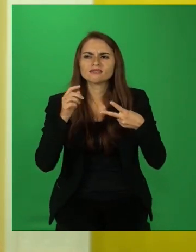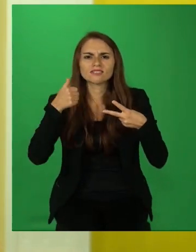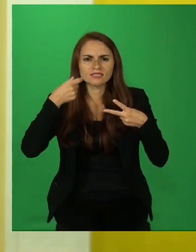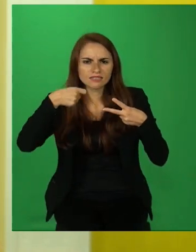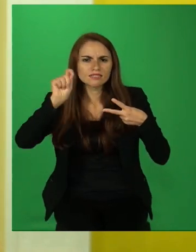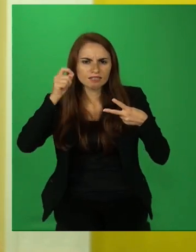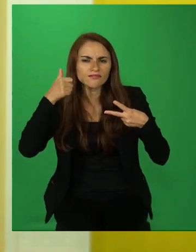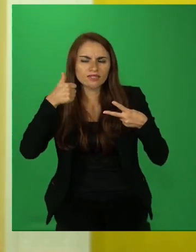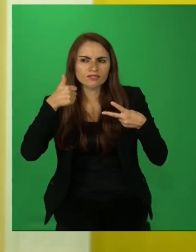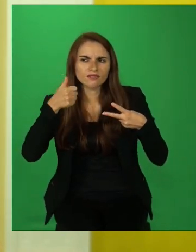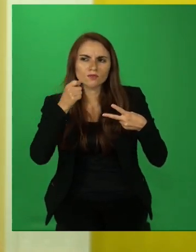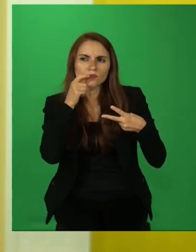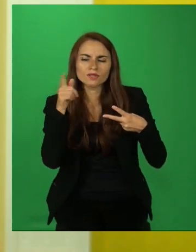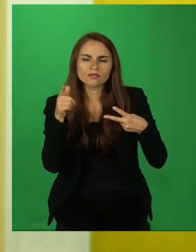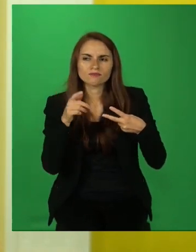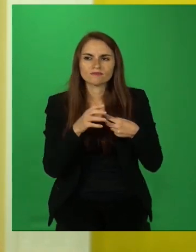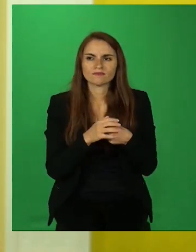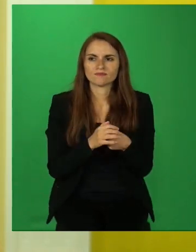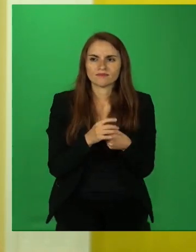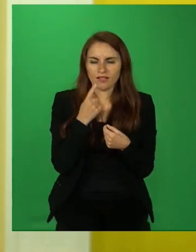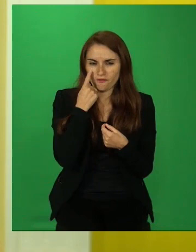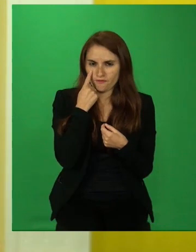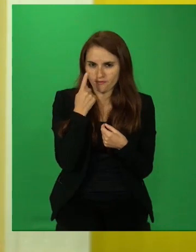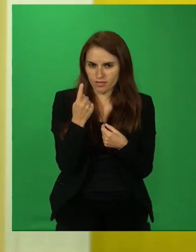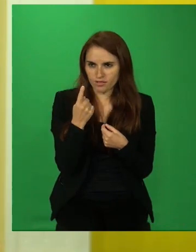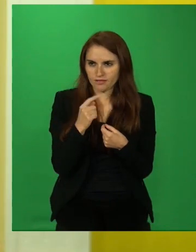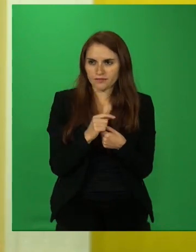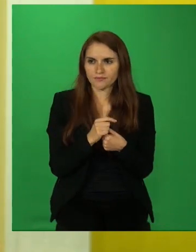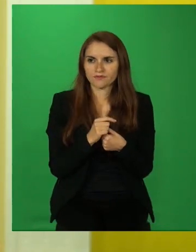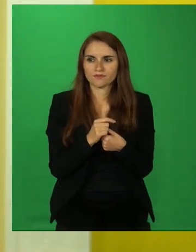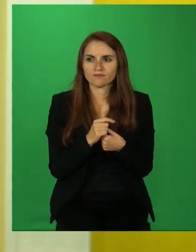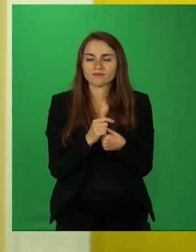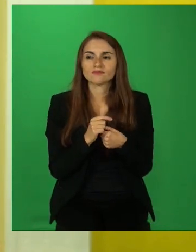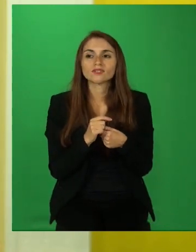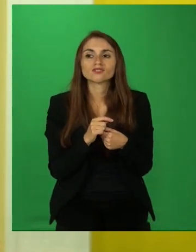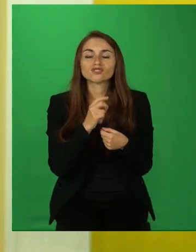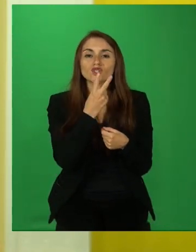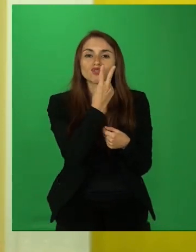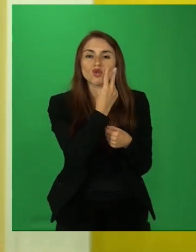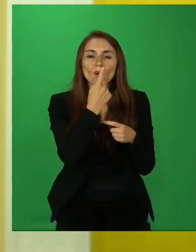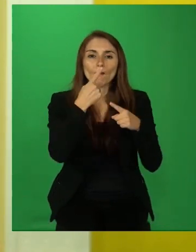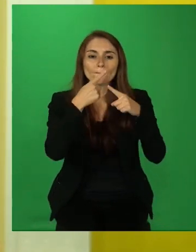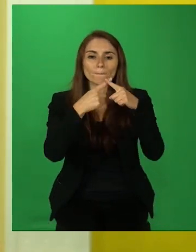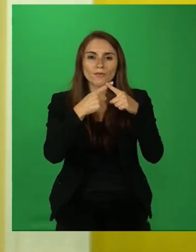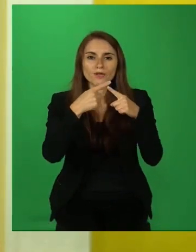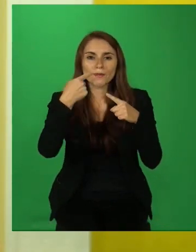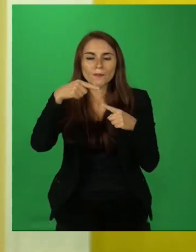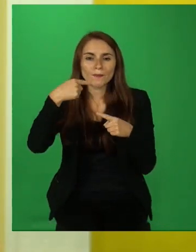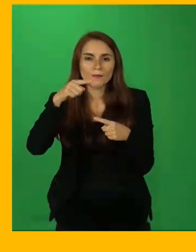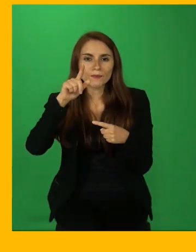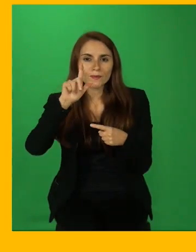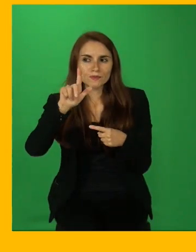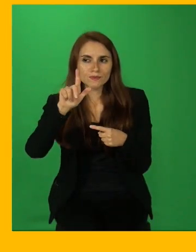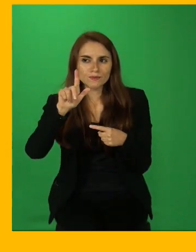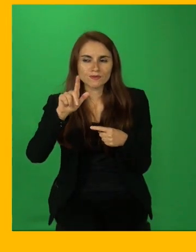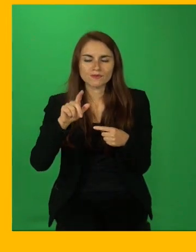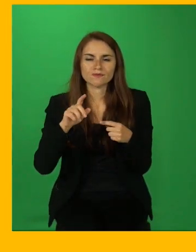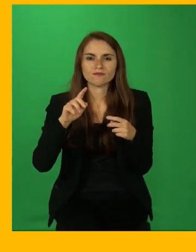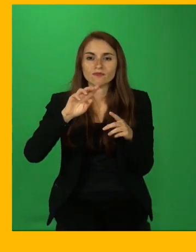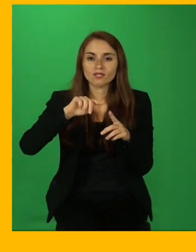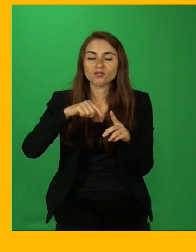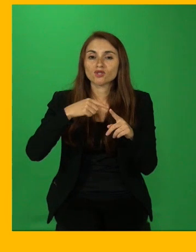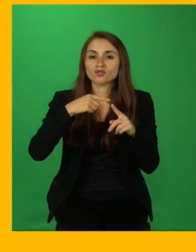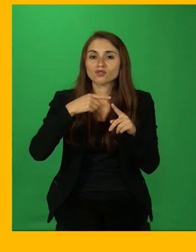correcta mira fíjate bien según la operatoria 2 x 7 negativos vamos a sumar